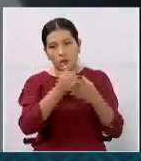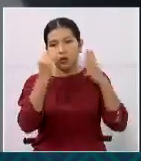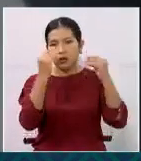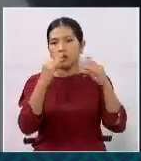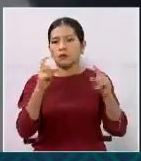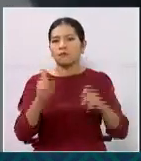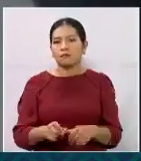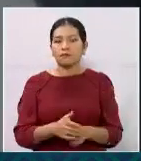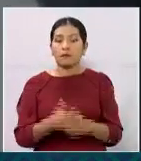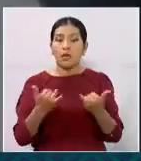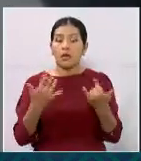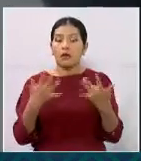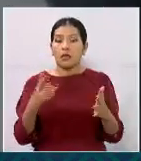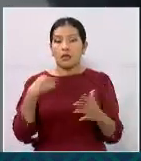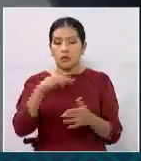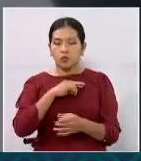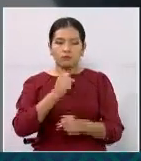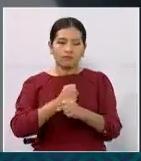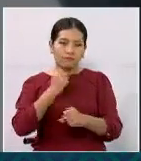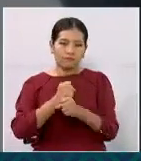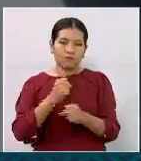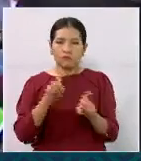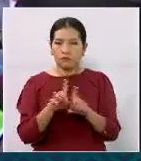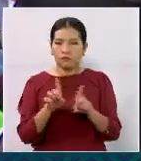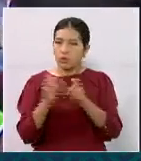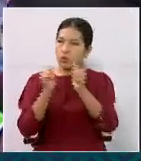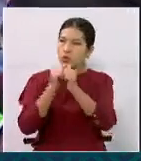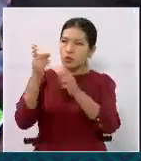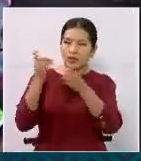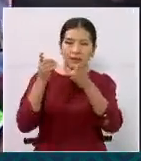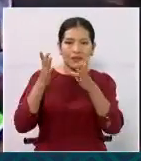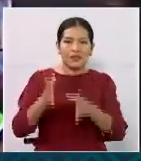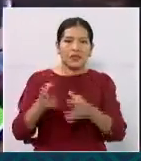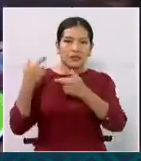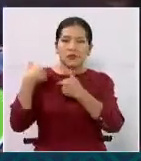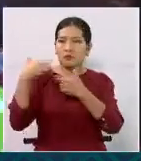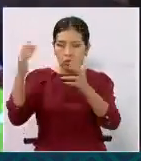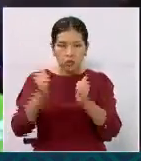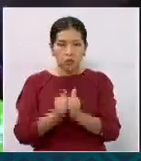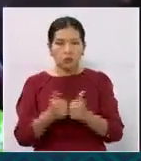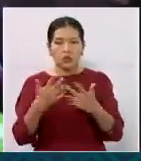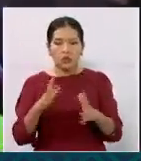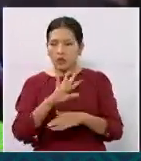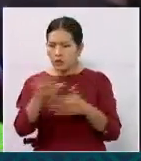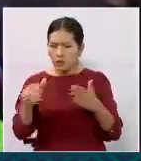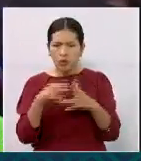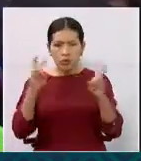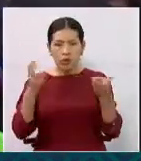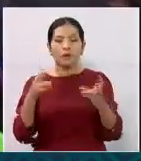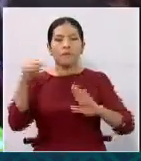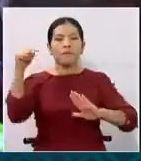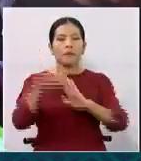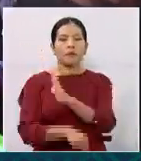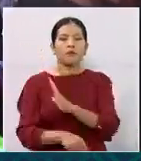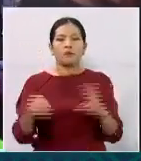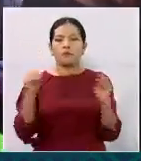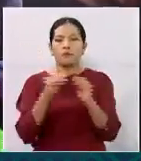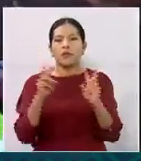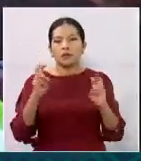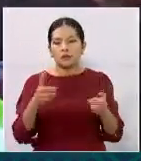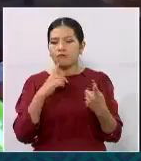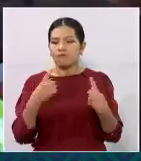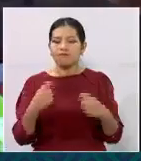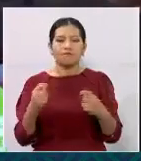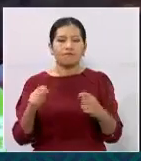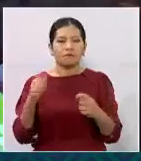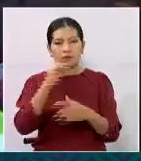eso es lo que nosotros estamos trabajando con nuestro director digital, para que esto se profundice más en este tema del tratamiento,